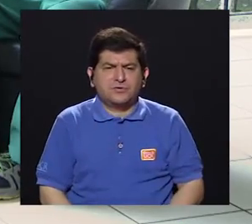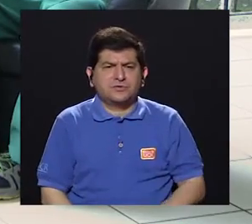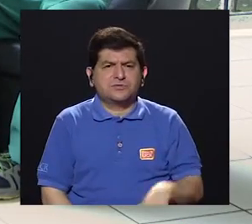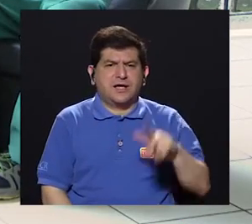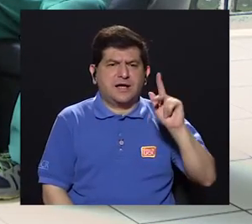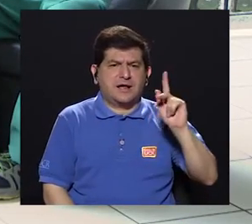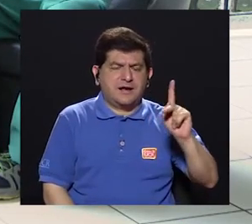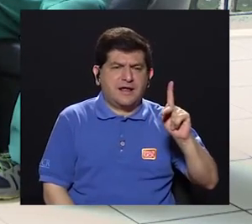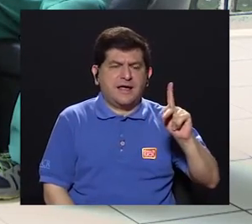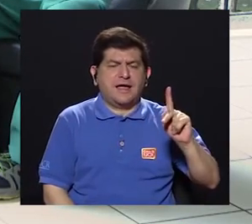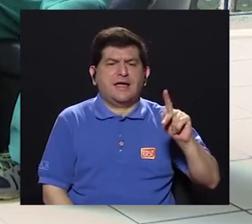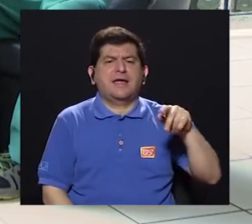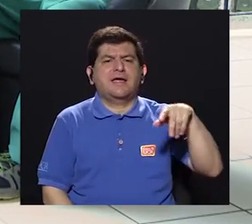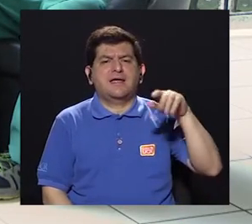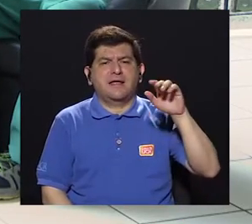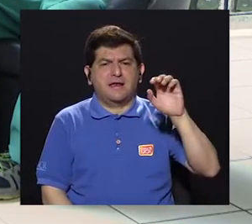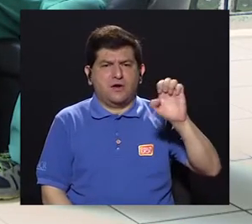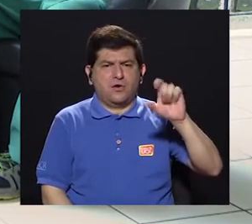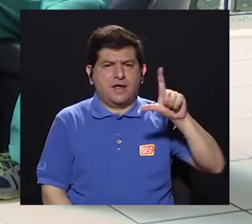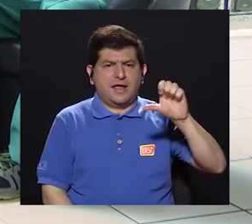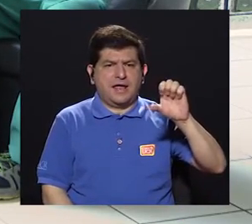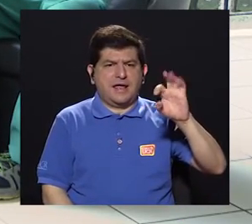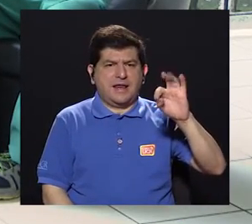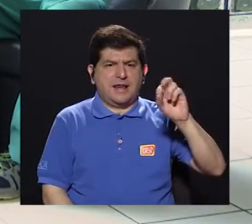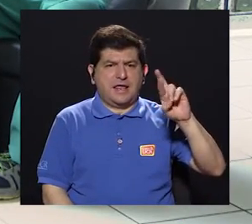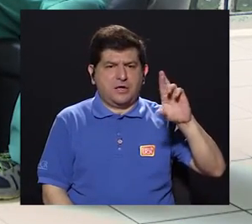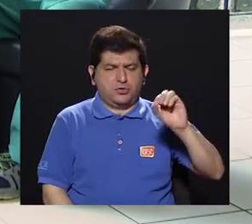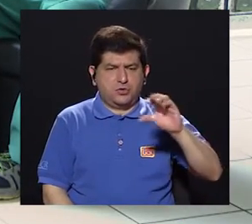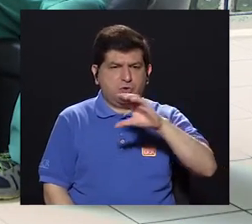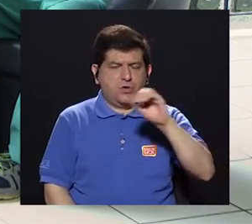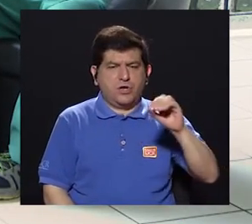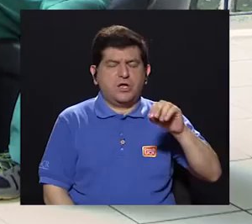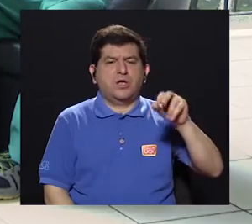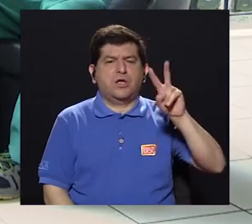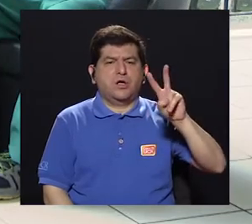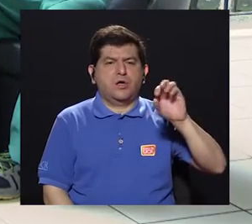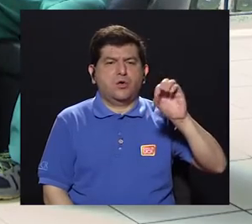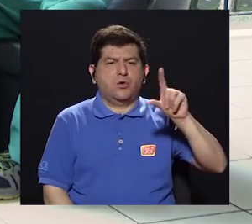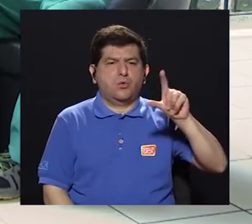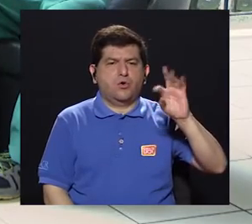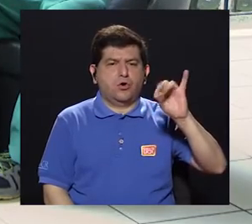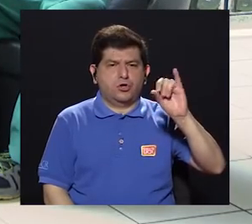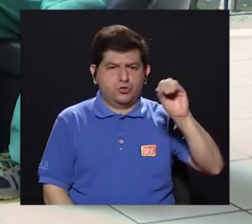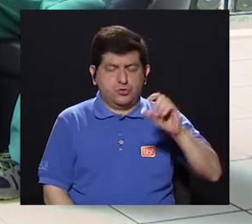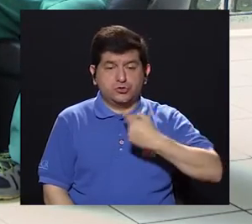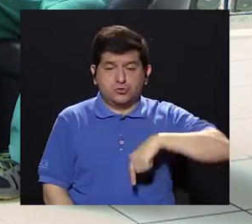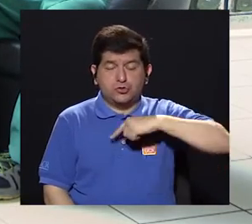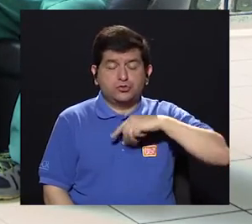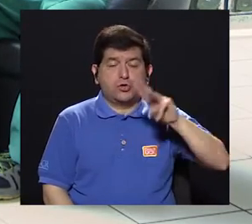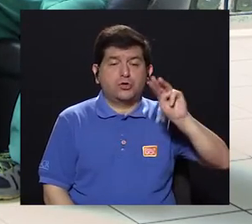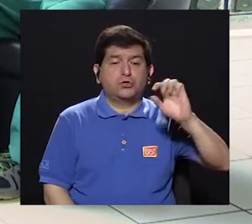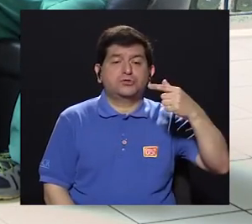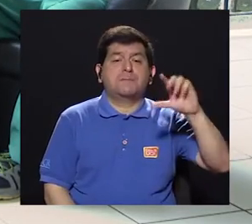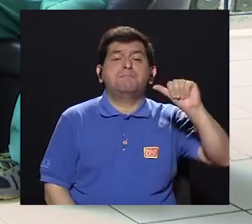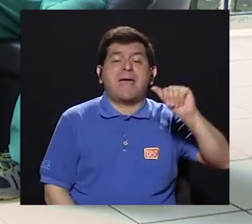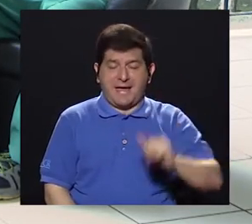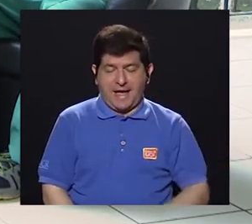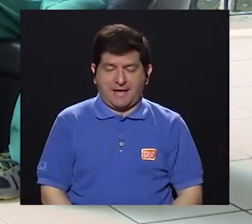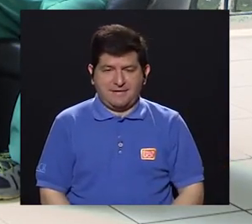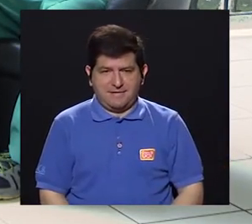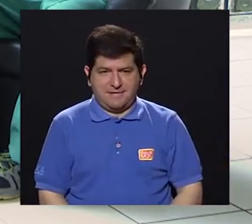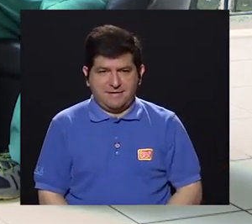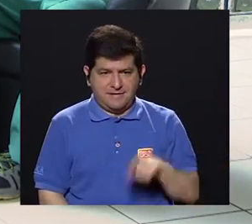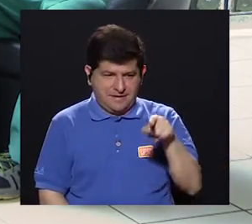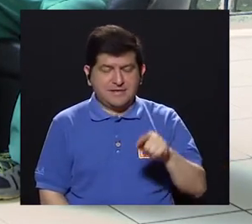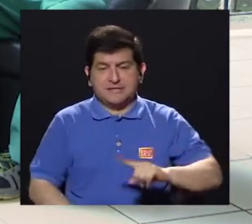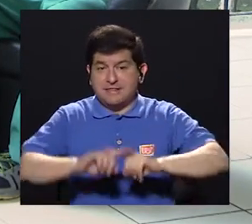en el rango de kilo electron voltios. En radioterapia utilizan mega electron voltios. O sea, imagínense. Nosotros hacemos esto